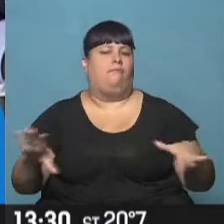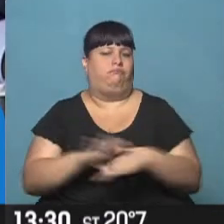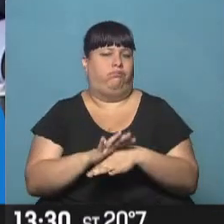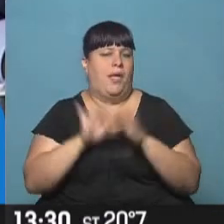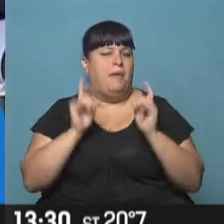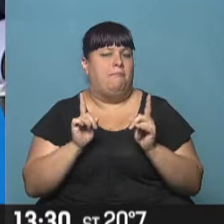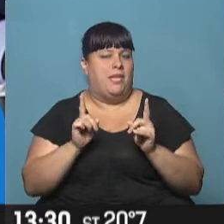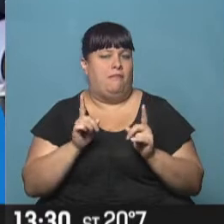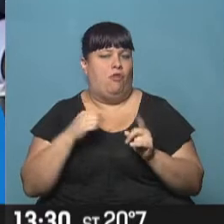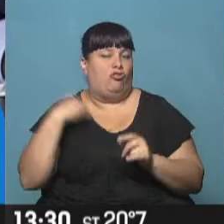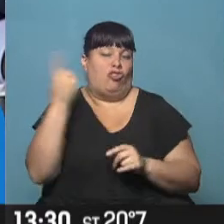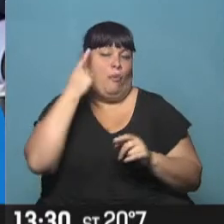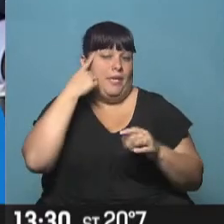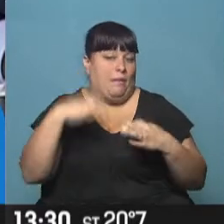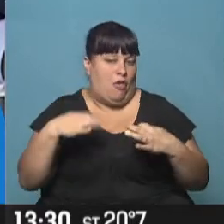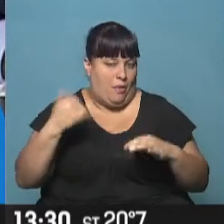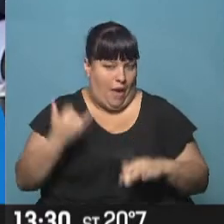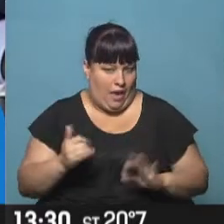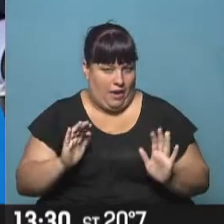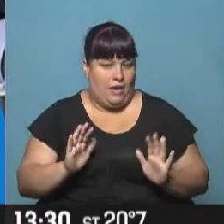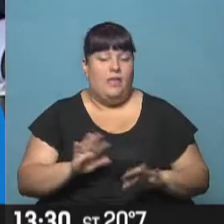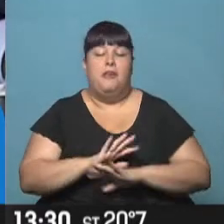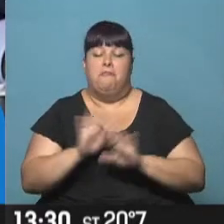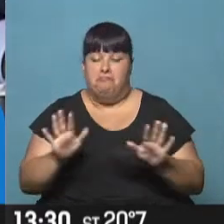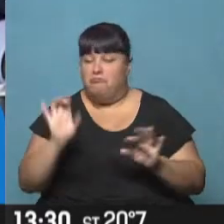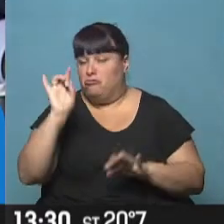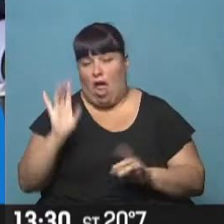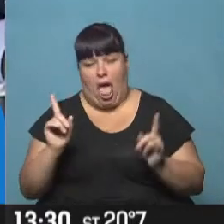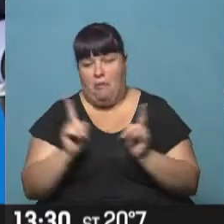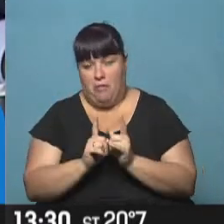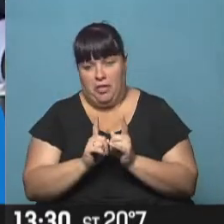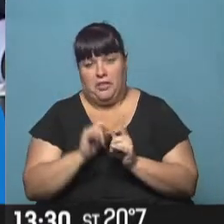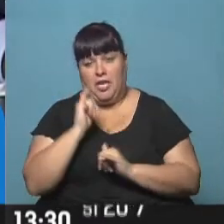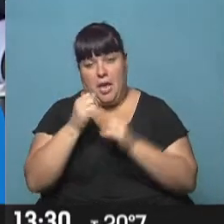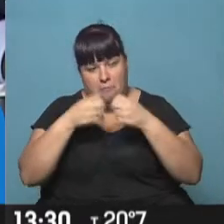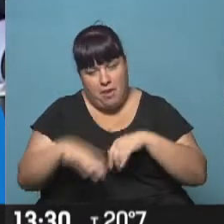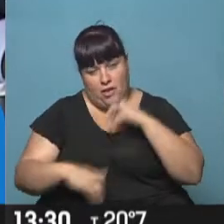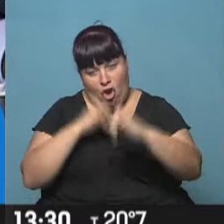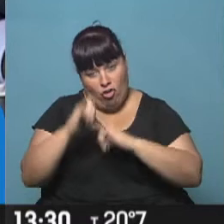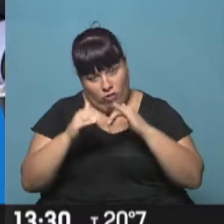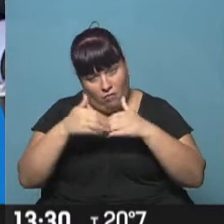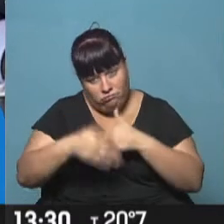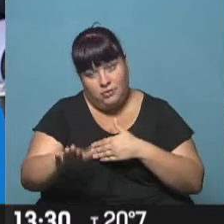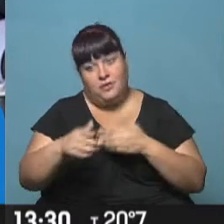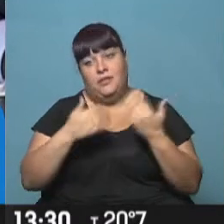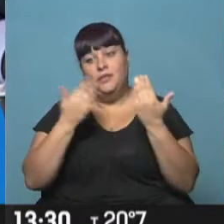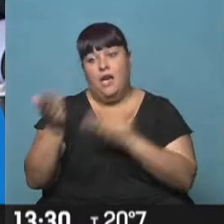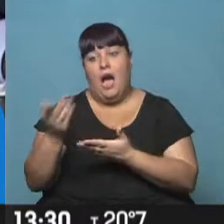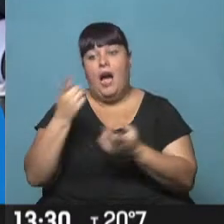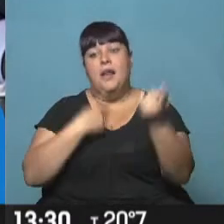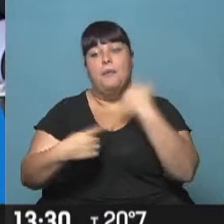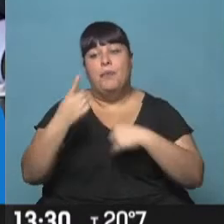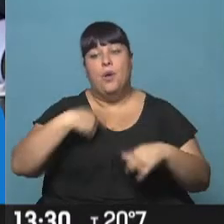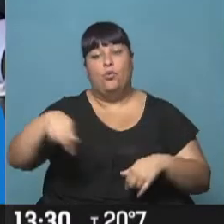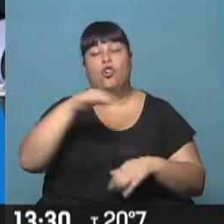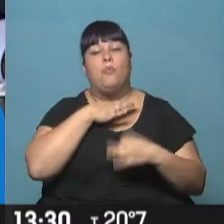a lo que creemos que tenemos que tener. Así que simplemente hacer esa introducción y abrir a las preguntas